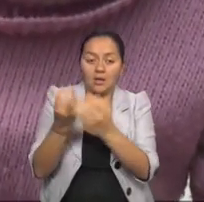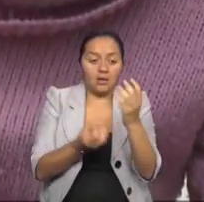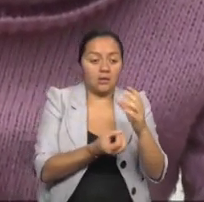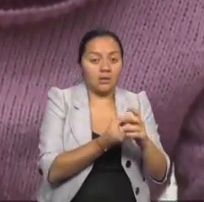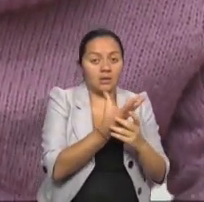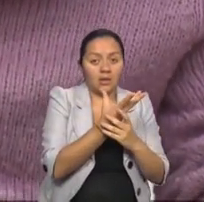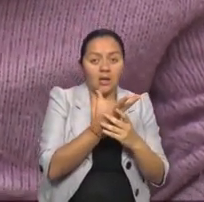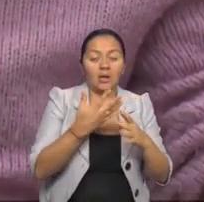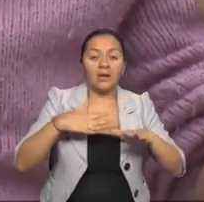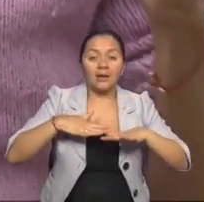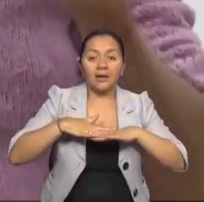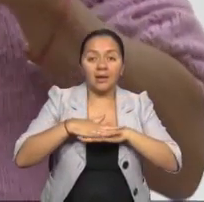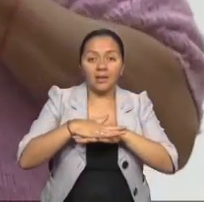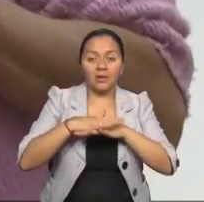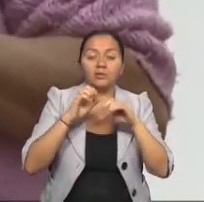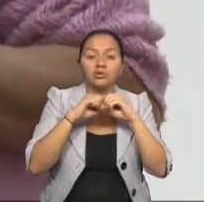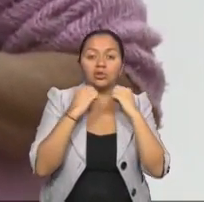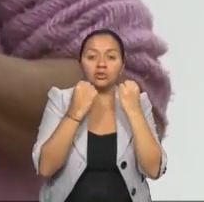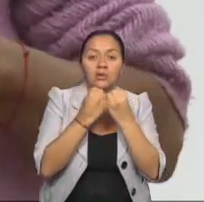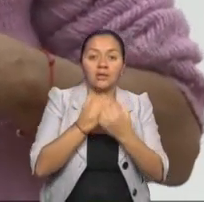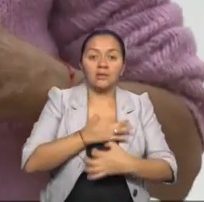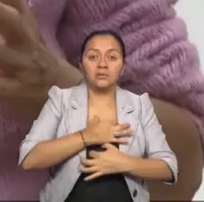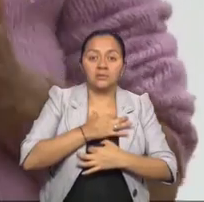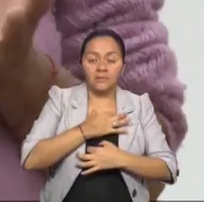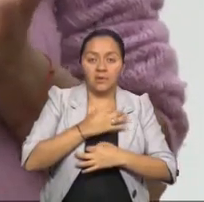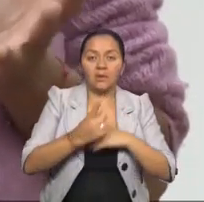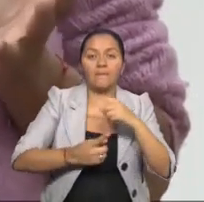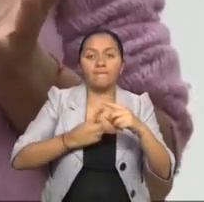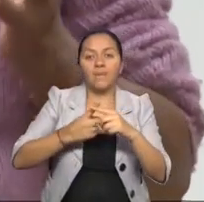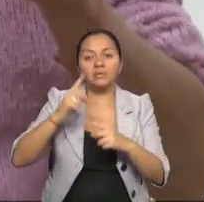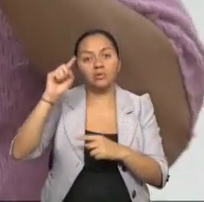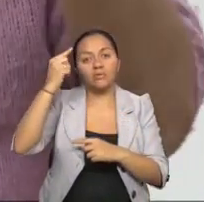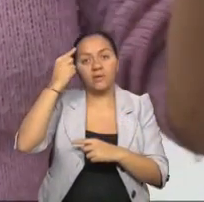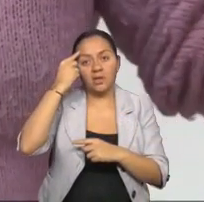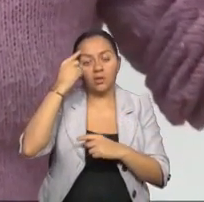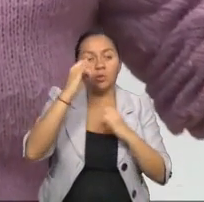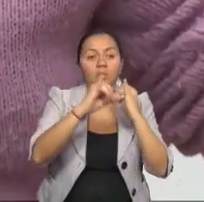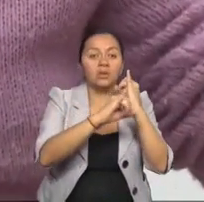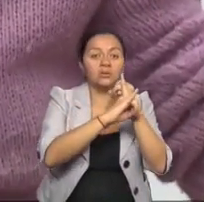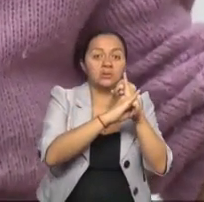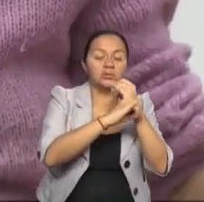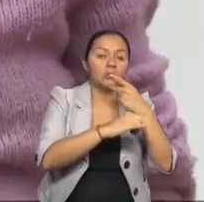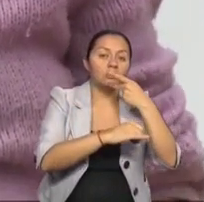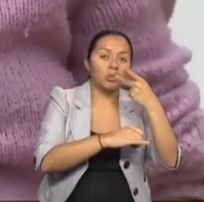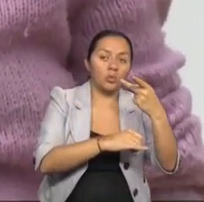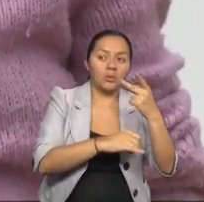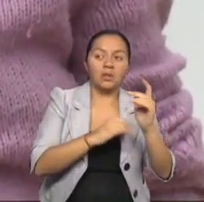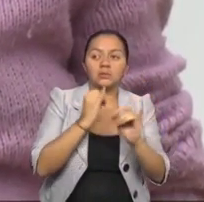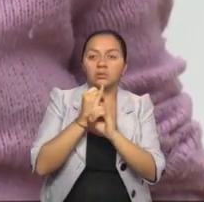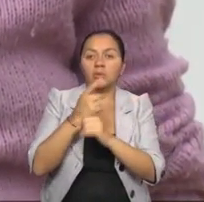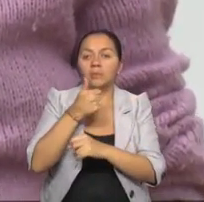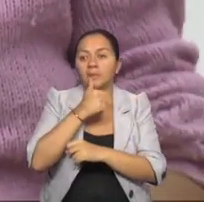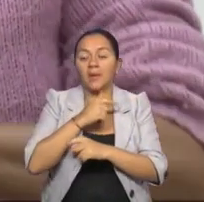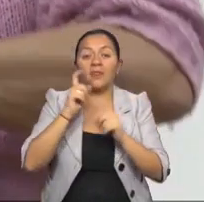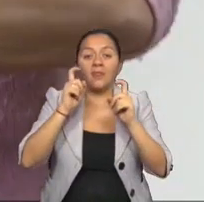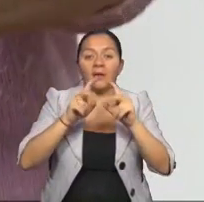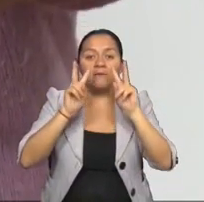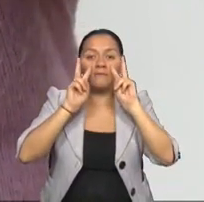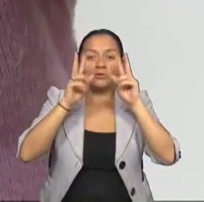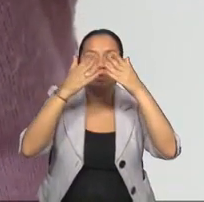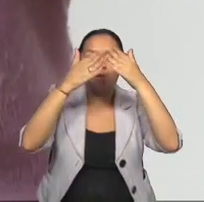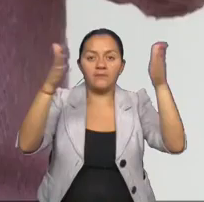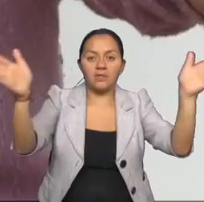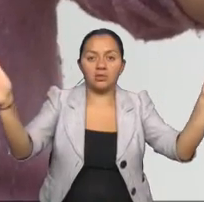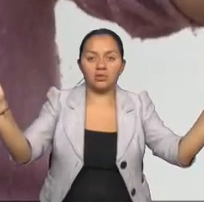gobierno entidades privadas y tienes que tener una visión muy abierta para hacer esto porque